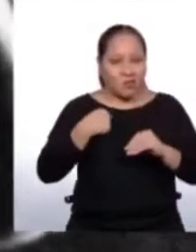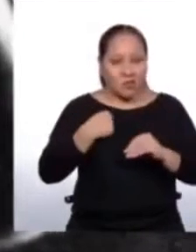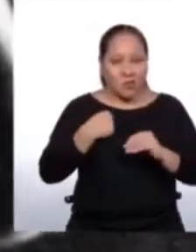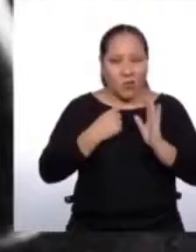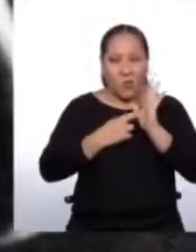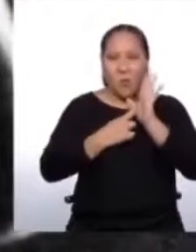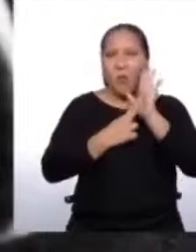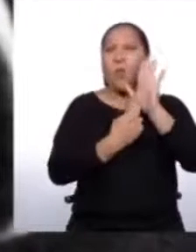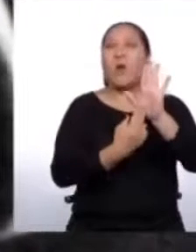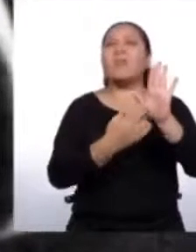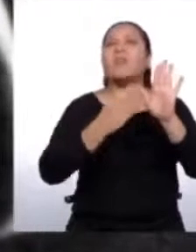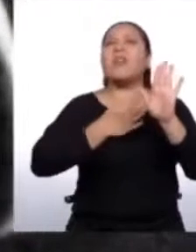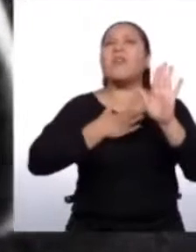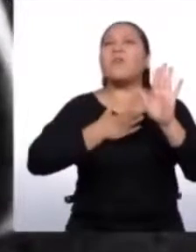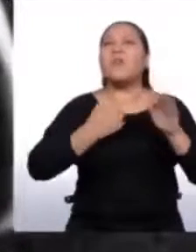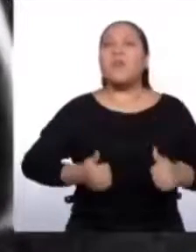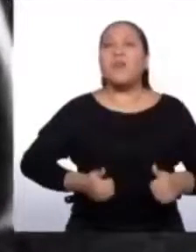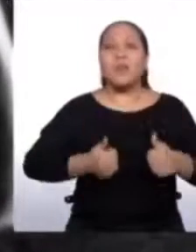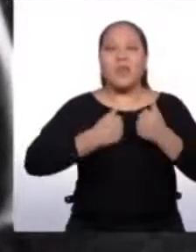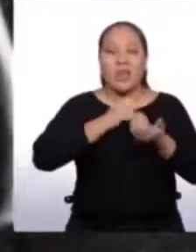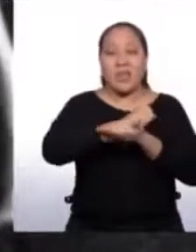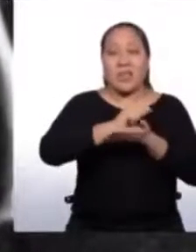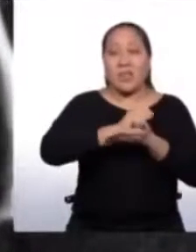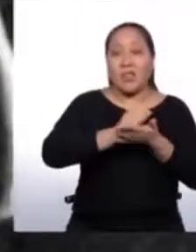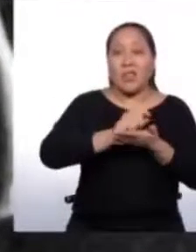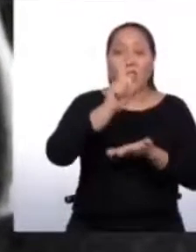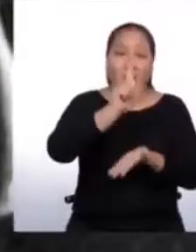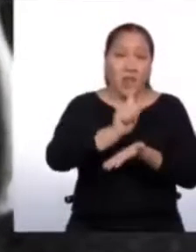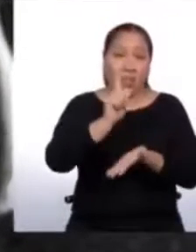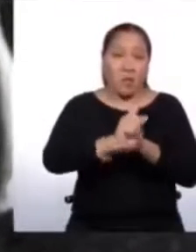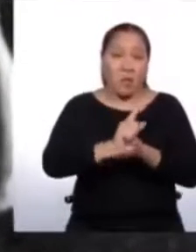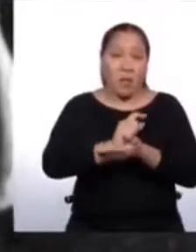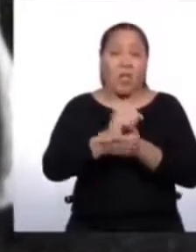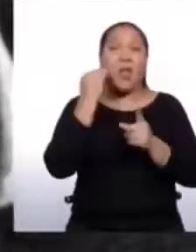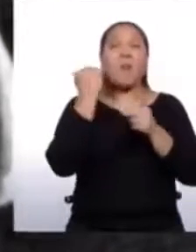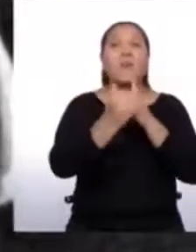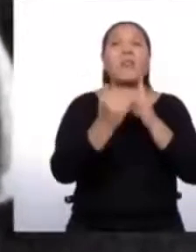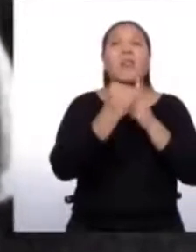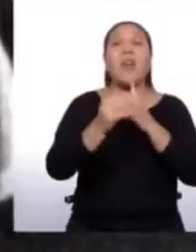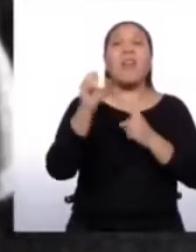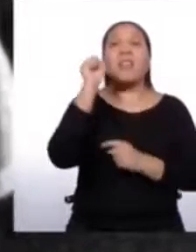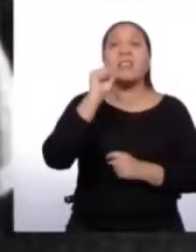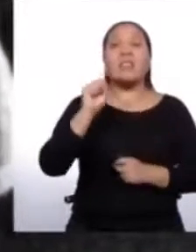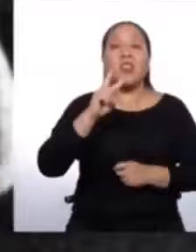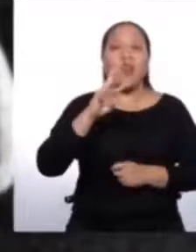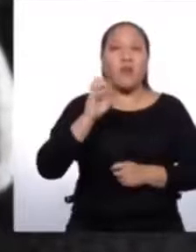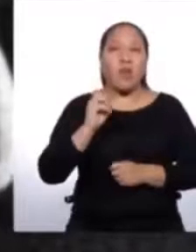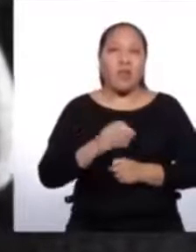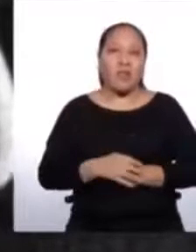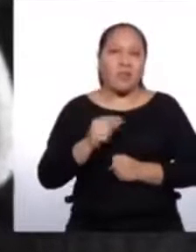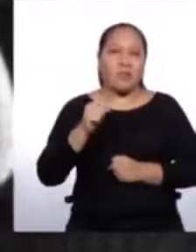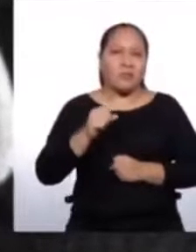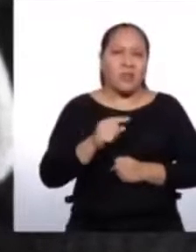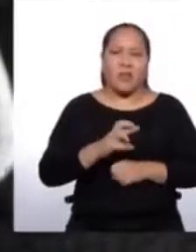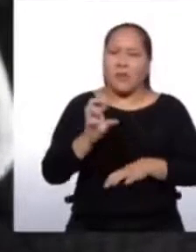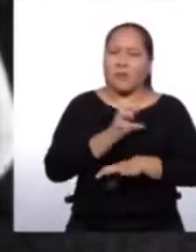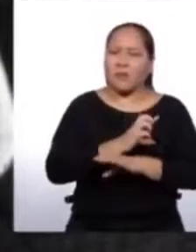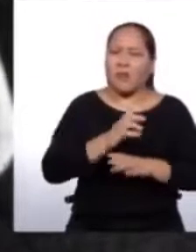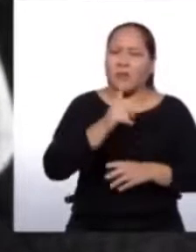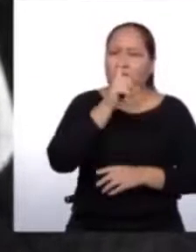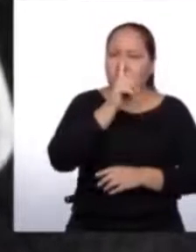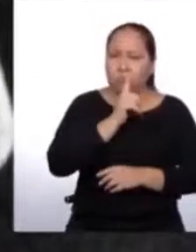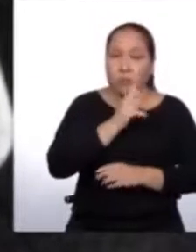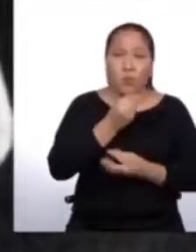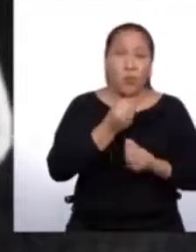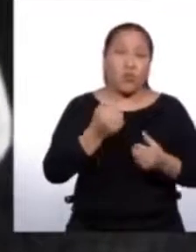vida, la de un escritor limeño de la segunda mitad del siglo XX, educado en un ambiente de burguesía ilustrada, que vivió muchos años